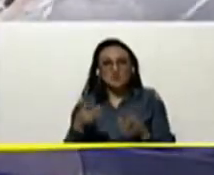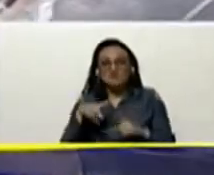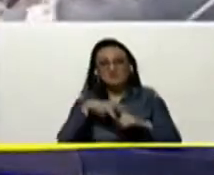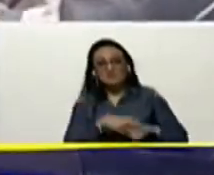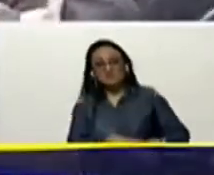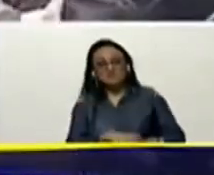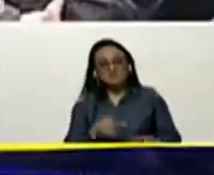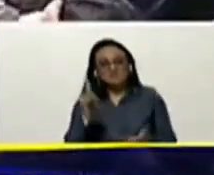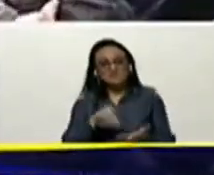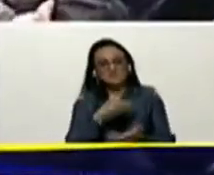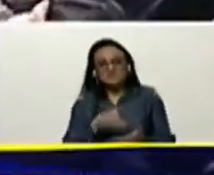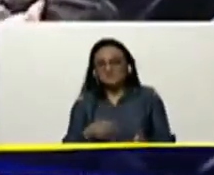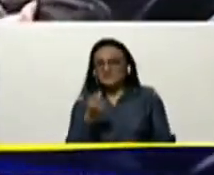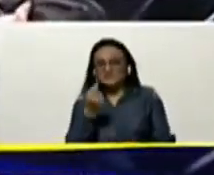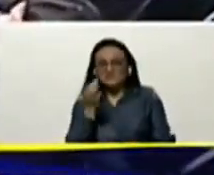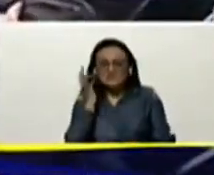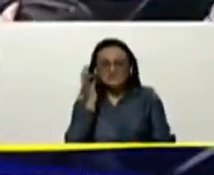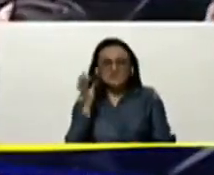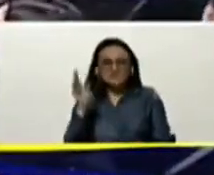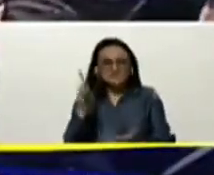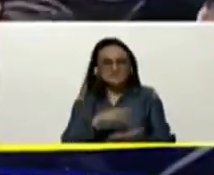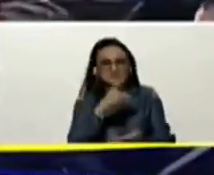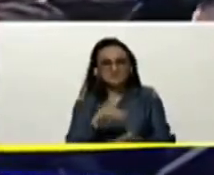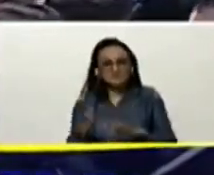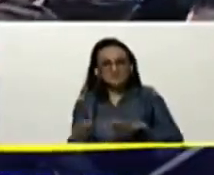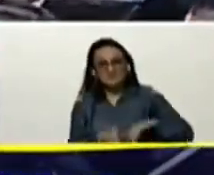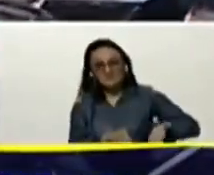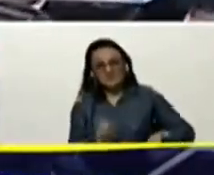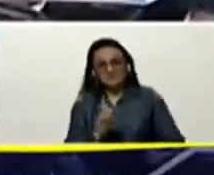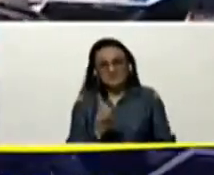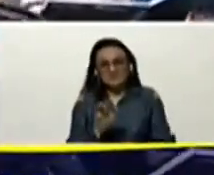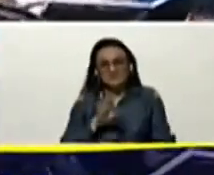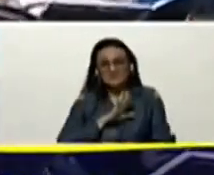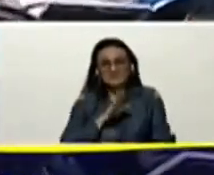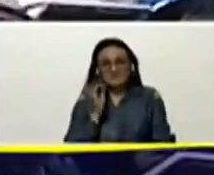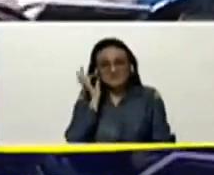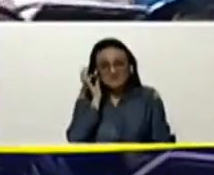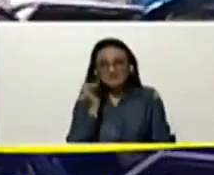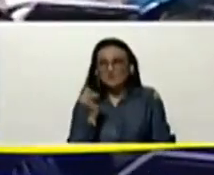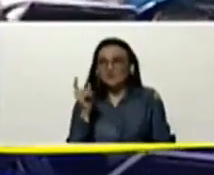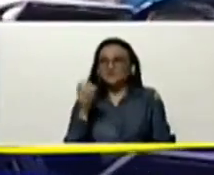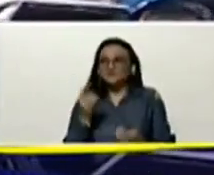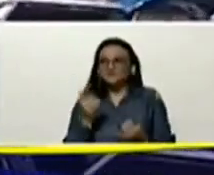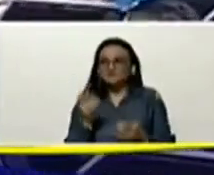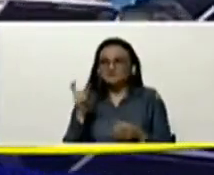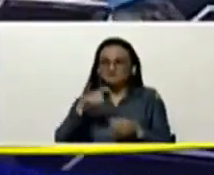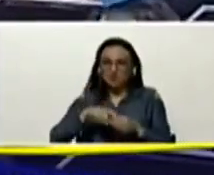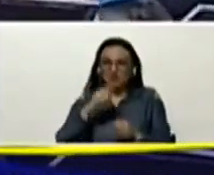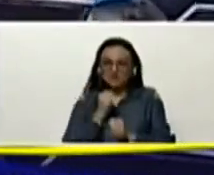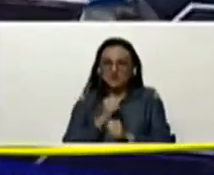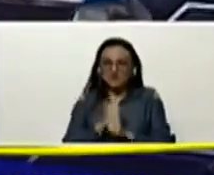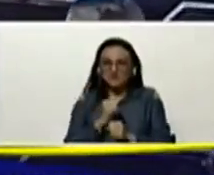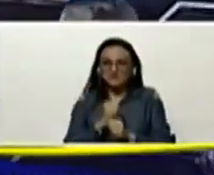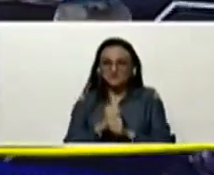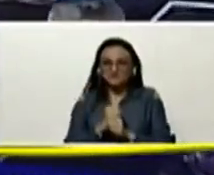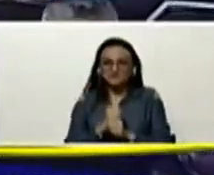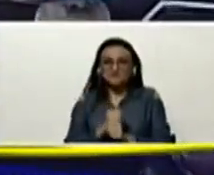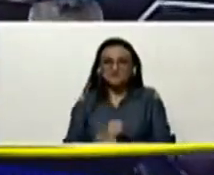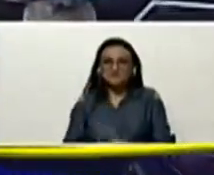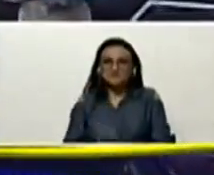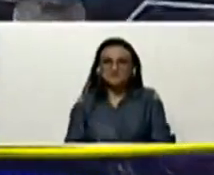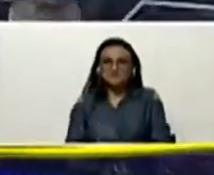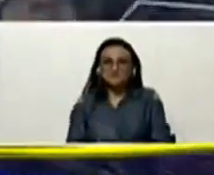excluido, ninguna mujer excluida, queda de parte de la mujer incorporarse y trabajar. Terminaste